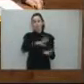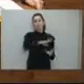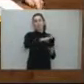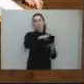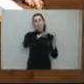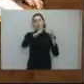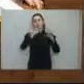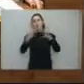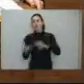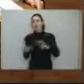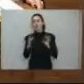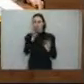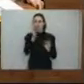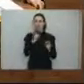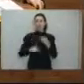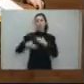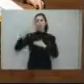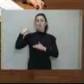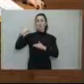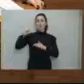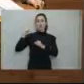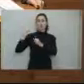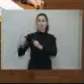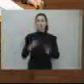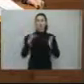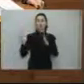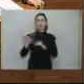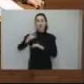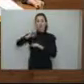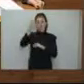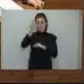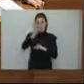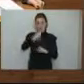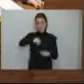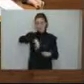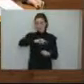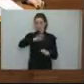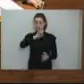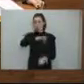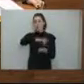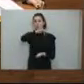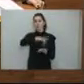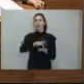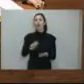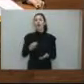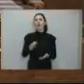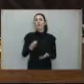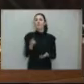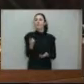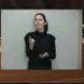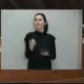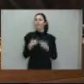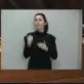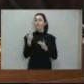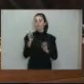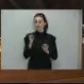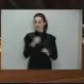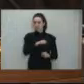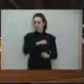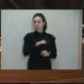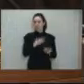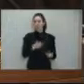muchas generaciones que ya son la generación del euro, pero los que somos de la generación de la peseta, estamos hablando, señorías,